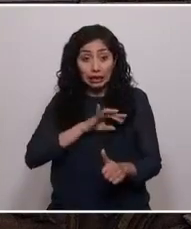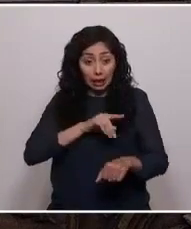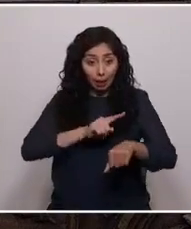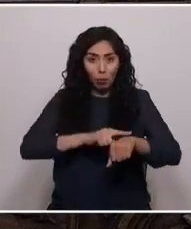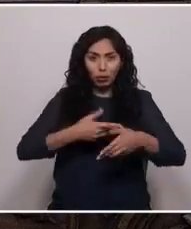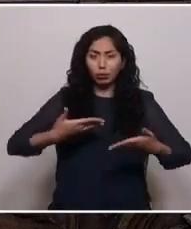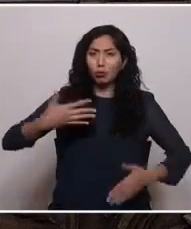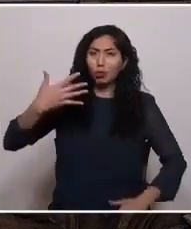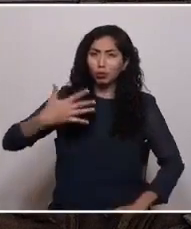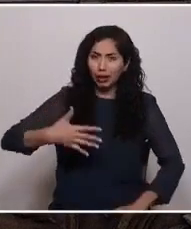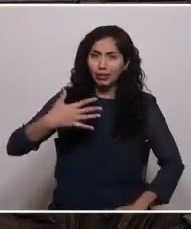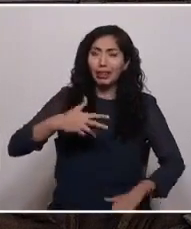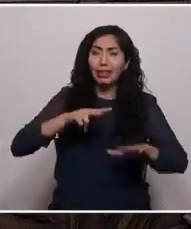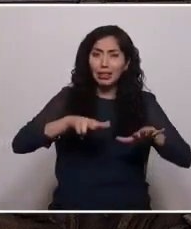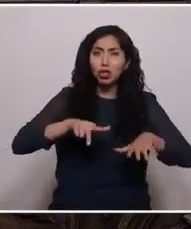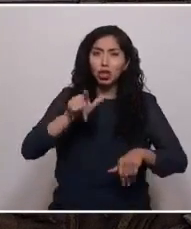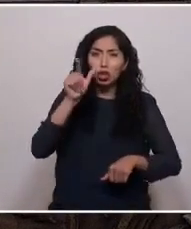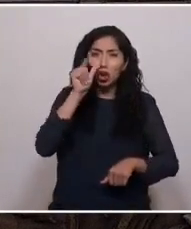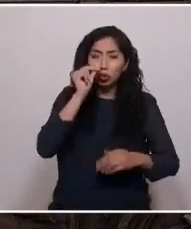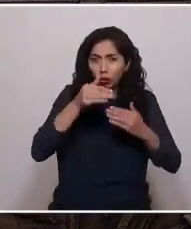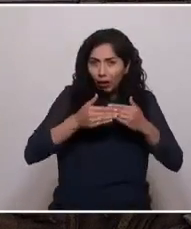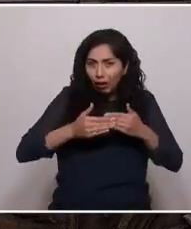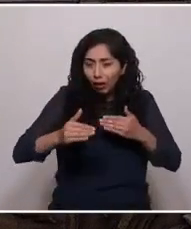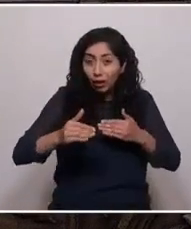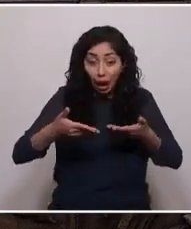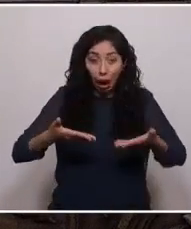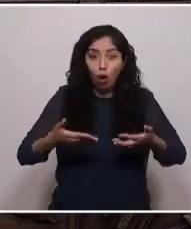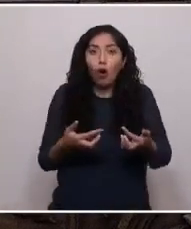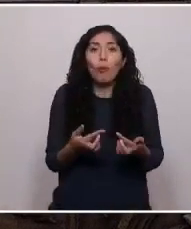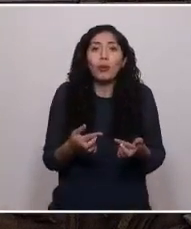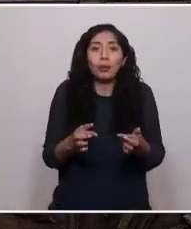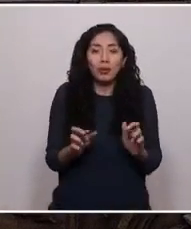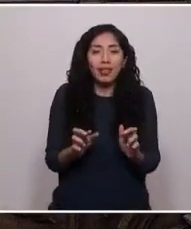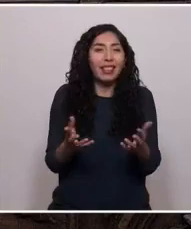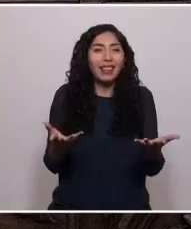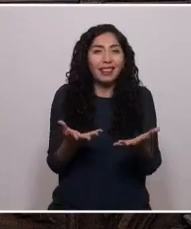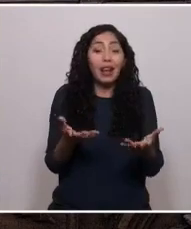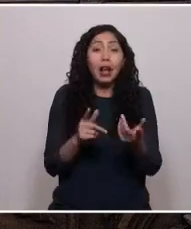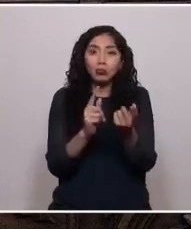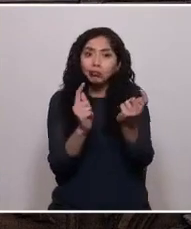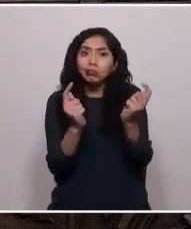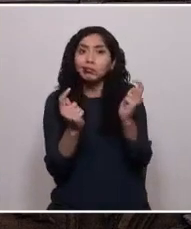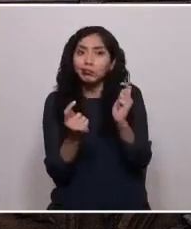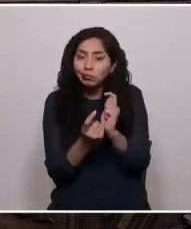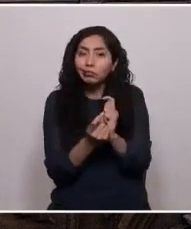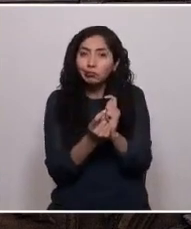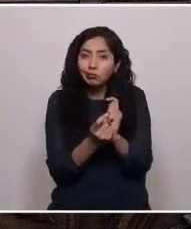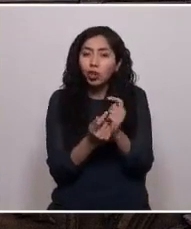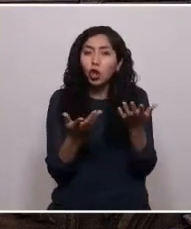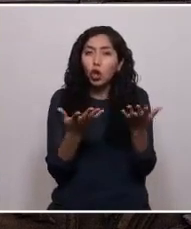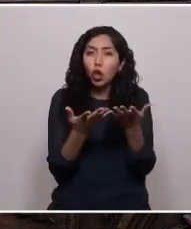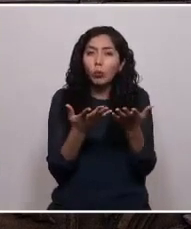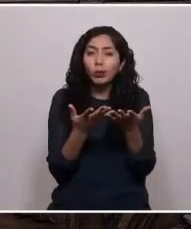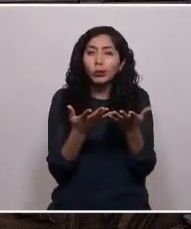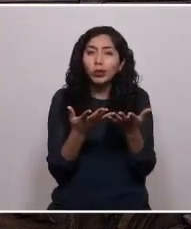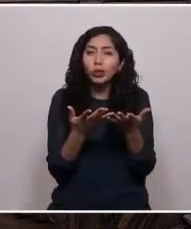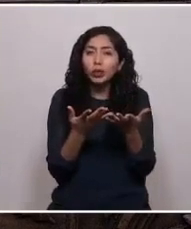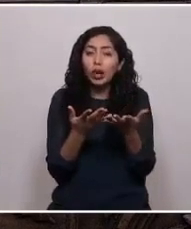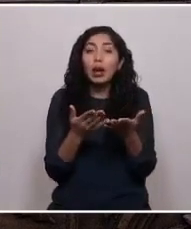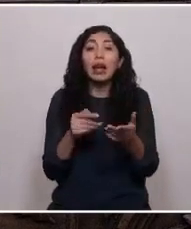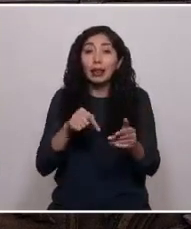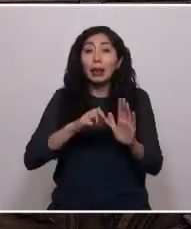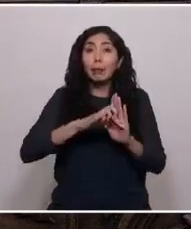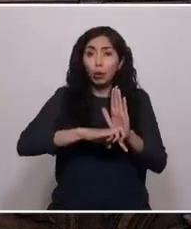el 18 de octubre tenemos la oportunidad de hacer un cambio en la forma de cómo llevamos adelante este